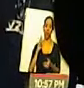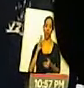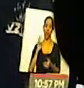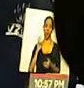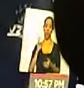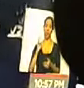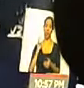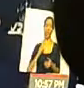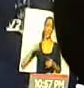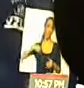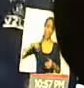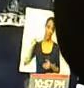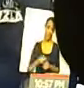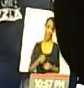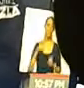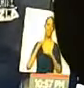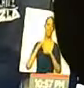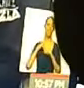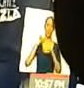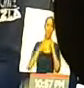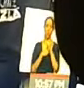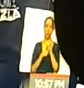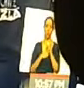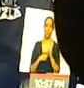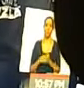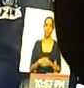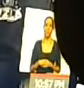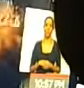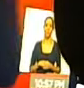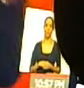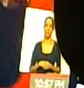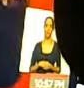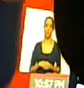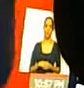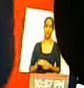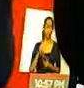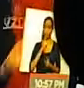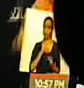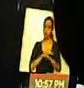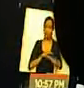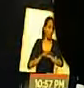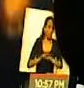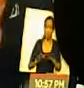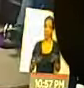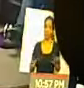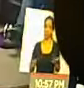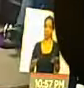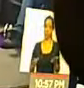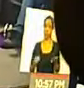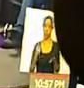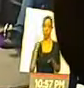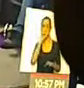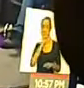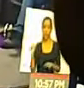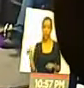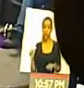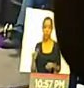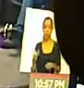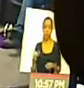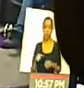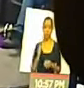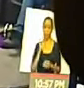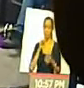tiene que pagar el tío de Guaidó. Y no lo nombran más. Ya no lo volvieron a nombrar. Ya no, hermano. Y así con cada